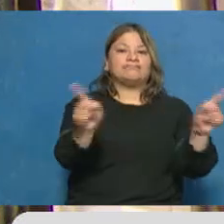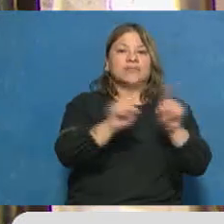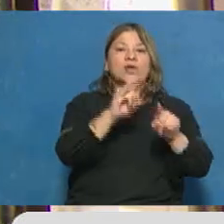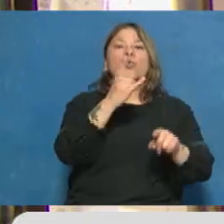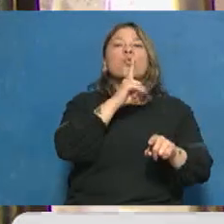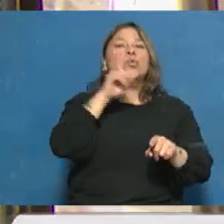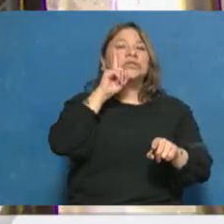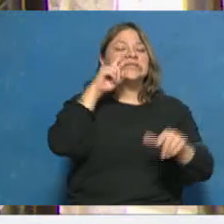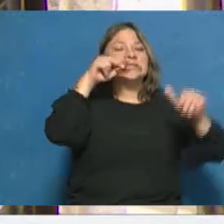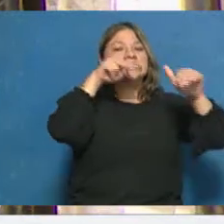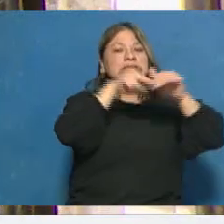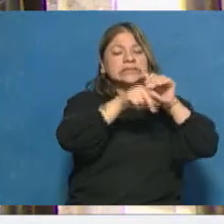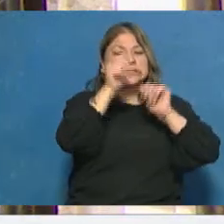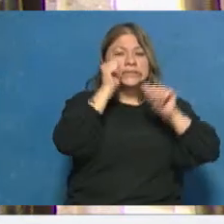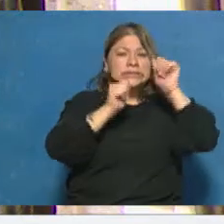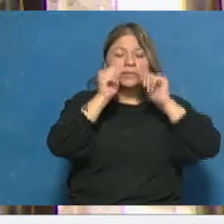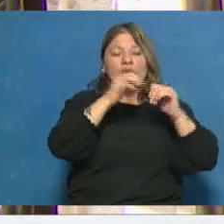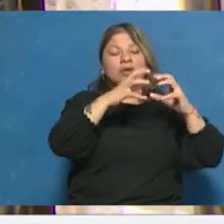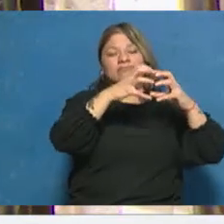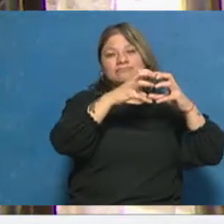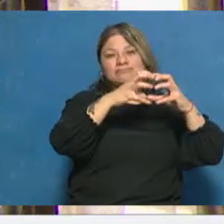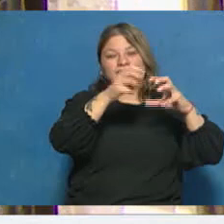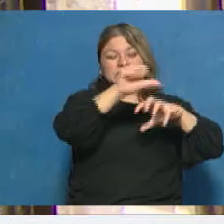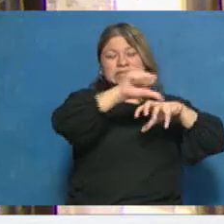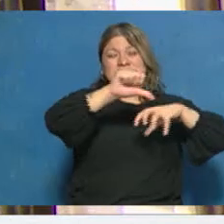porque le habían diagnosticado traumatismo de cráneo